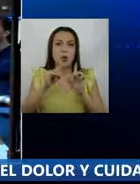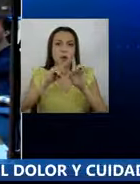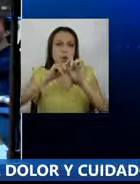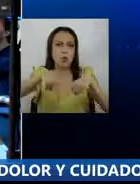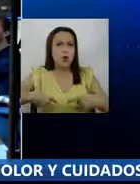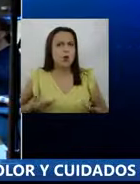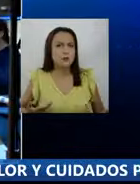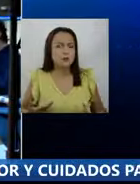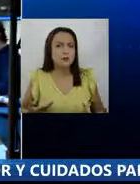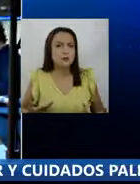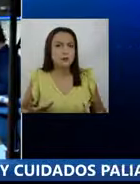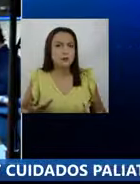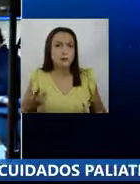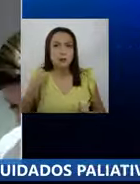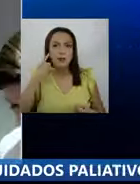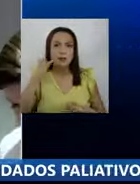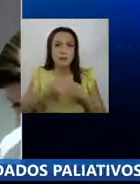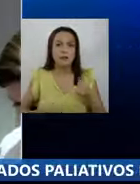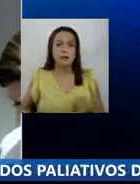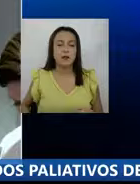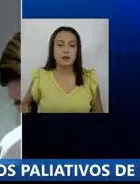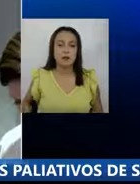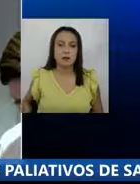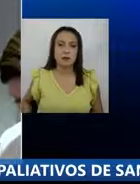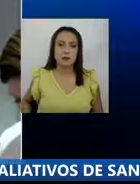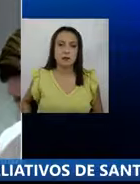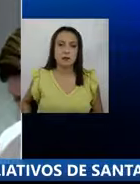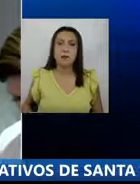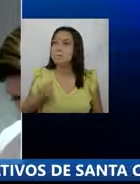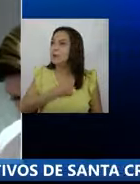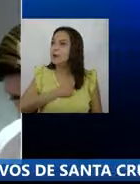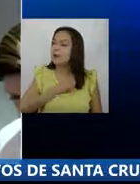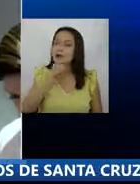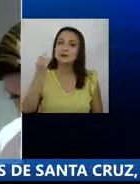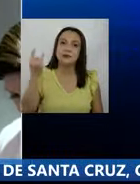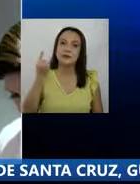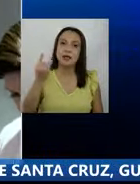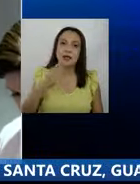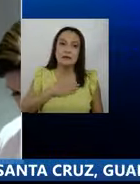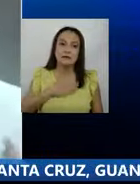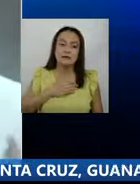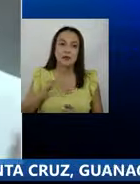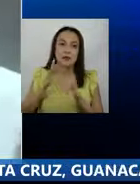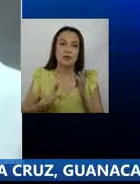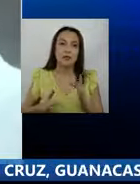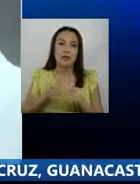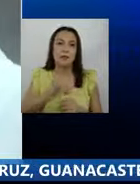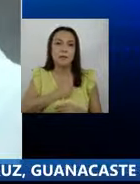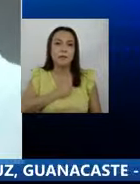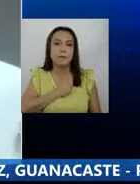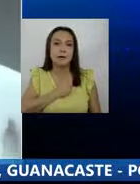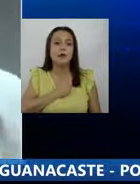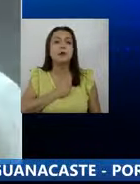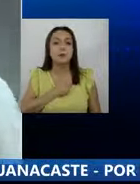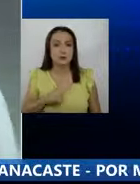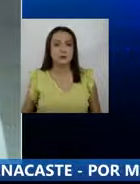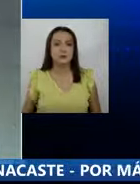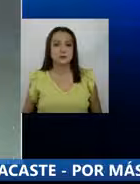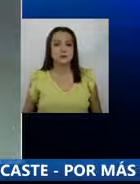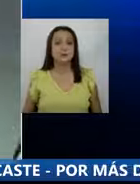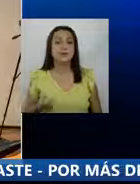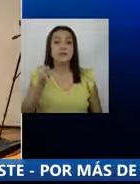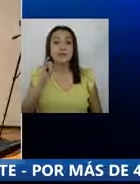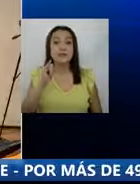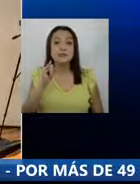efecto? Ya para terminar así concretamente, perdón, don José, que se nos fue la señal. Perdón que se fue la señal, efectivamente. Si la cautelar